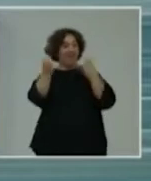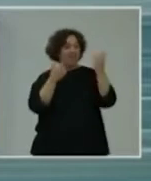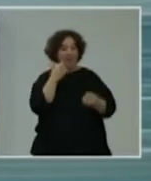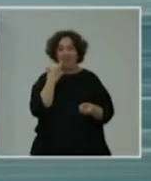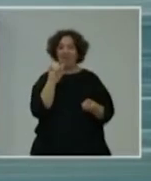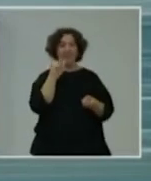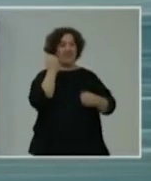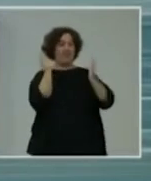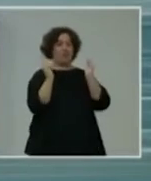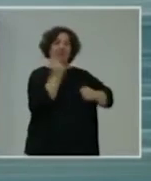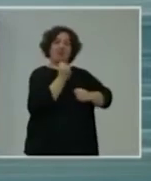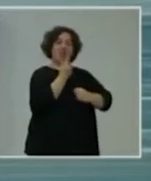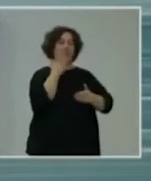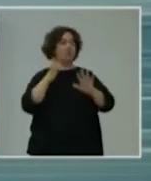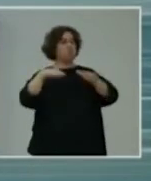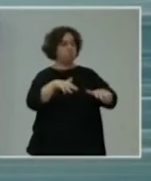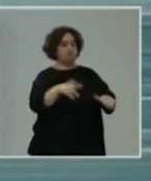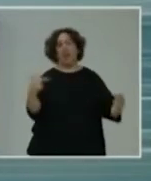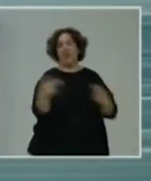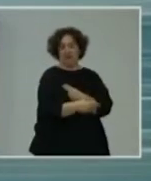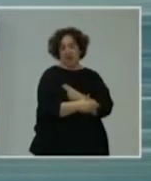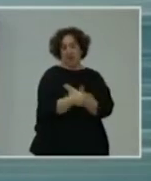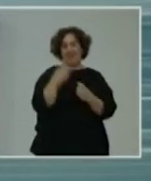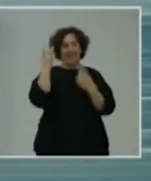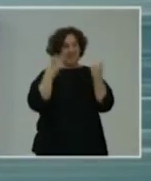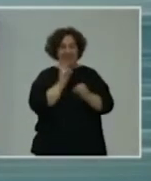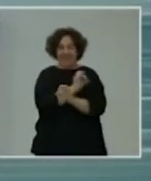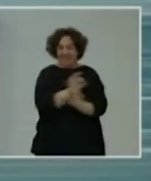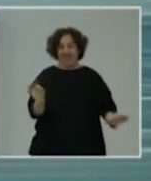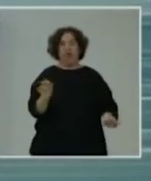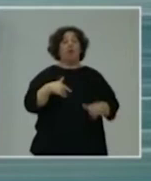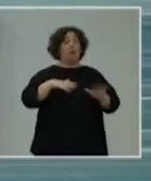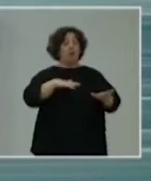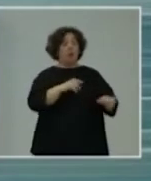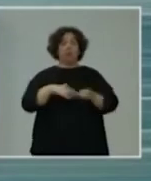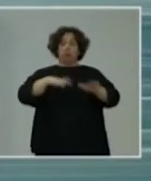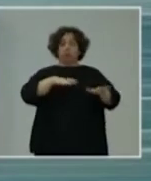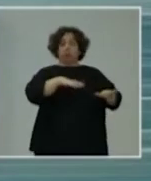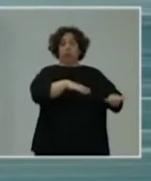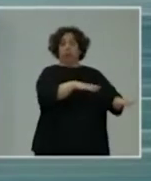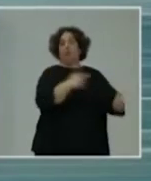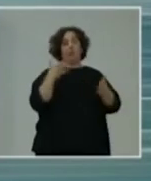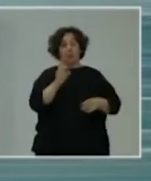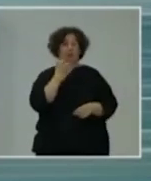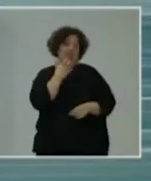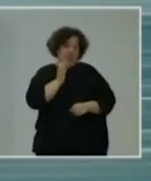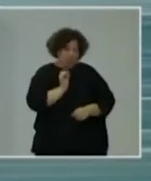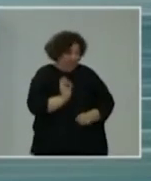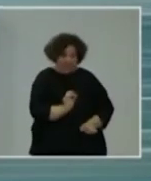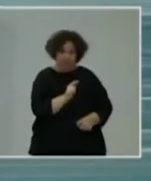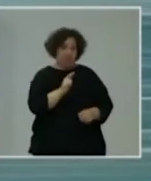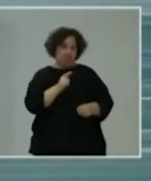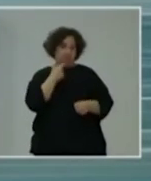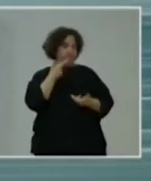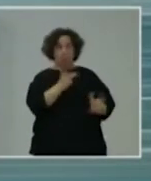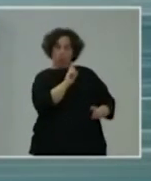aglomerar personas, ninguna actividad. Y las cabalgatas itinerantes son un ejemplo de lo que no se recomienda, con lo cual no se van a autorizar